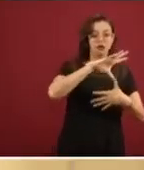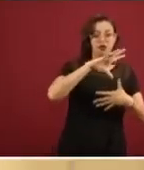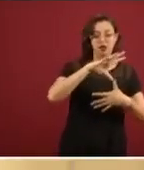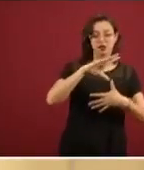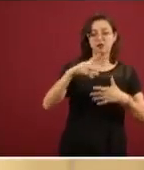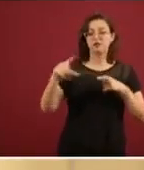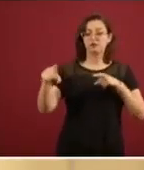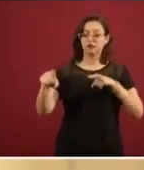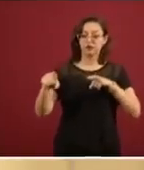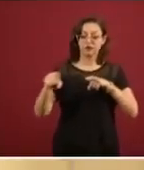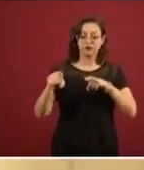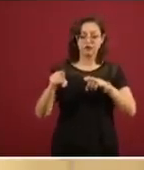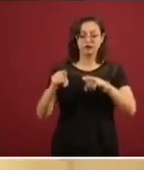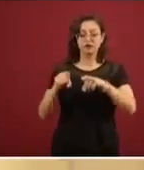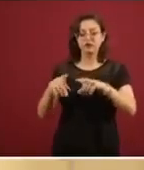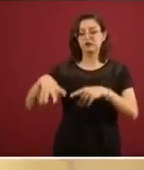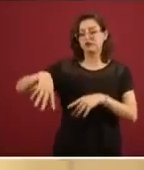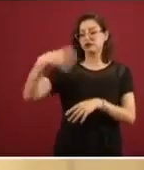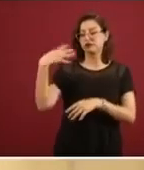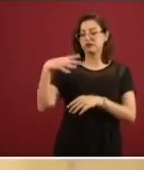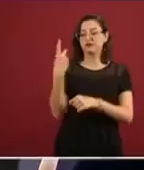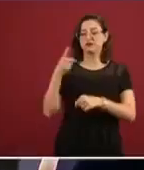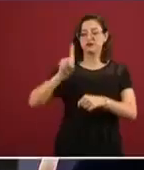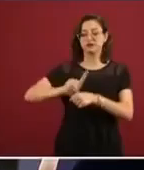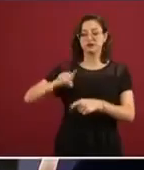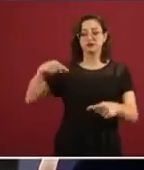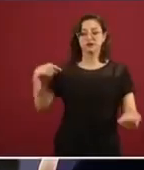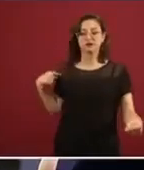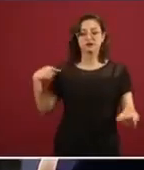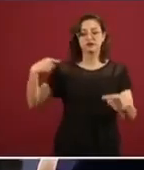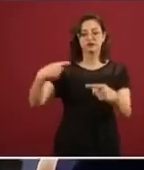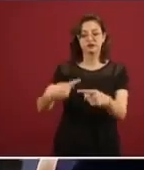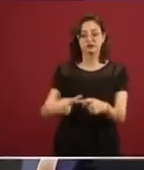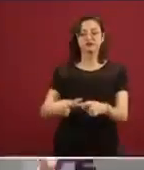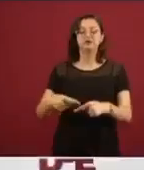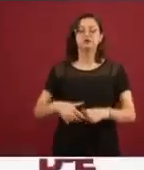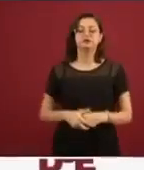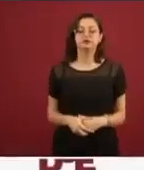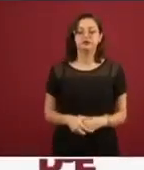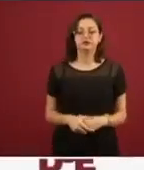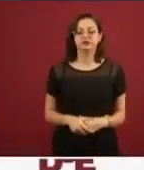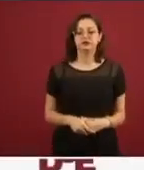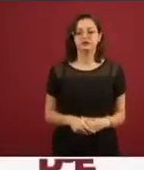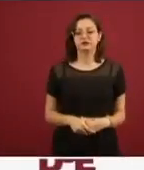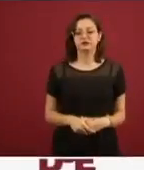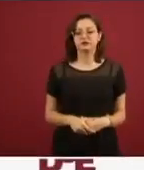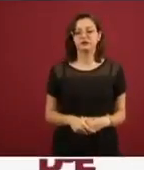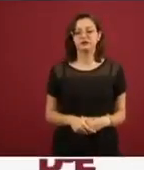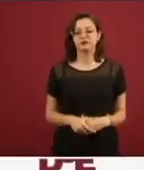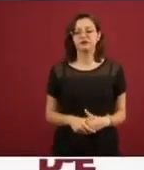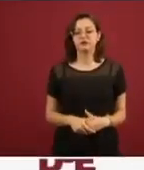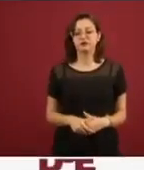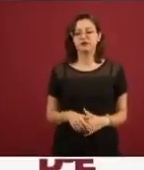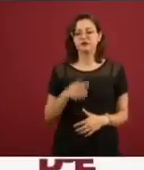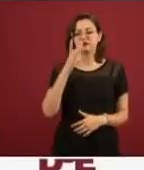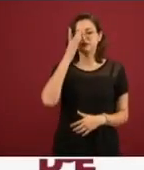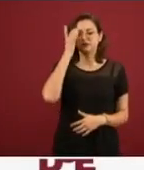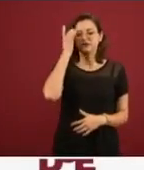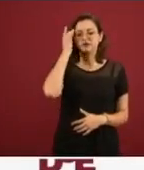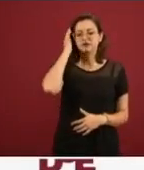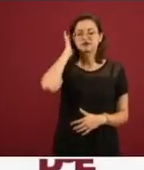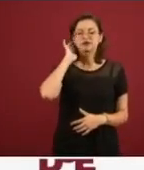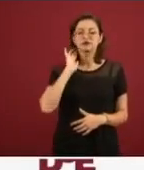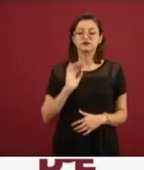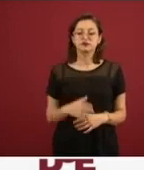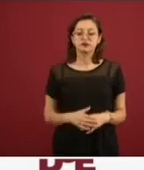casos confirmados en los últimos 14 días en Europa y los que están ocurriendo en las Américas. Y como ya lo hemos dicho, esto